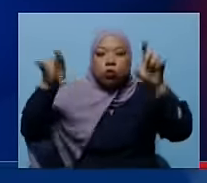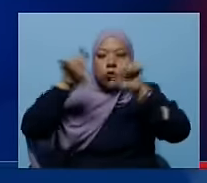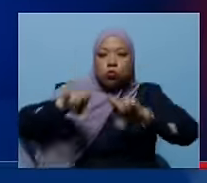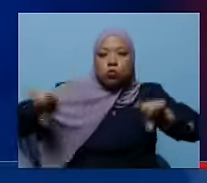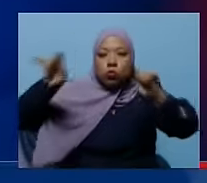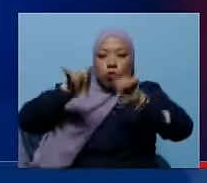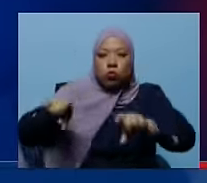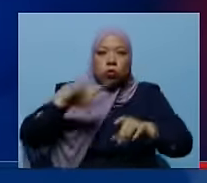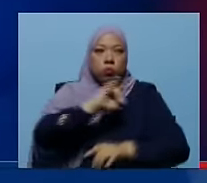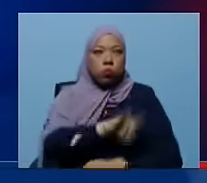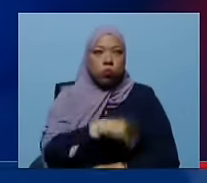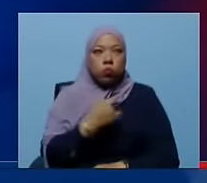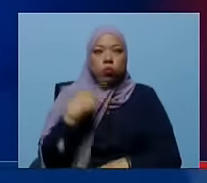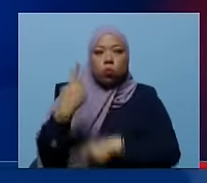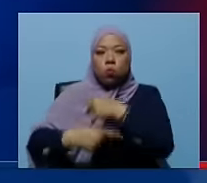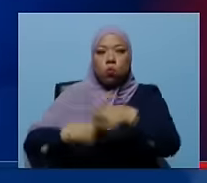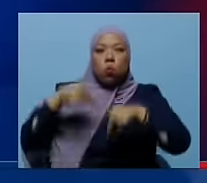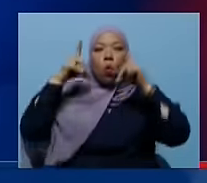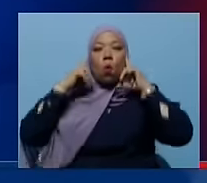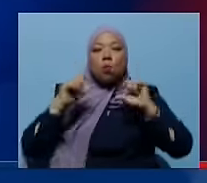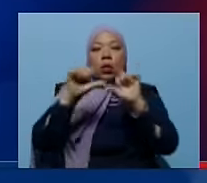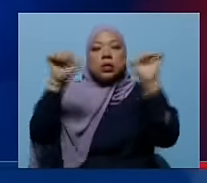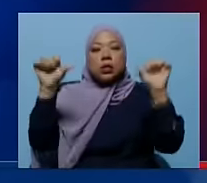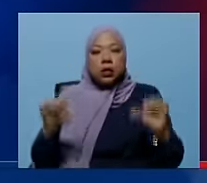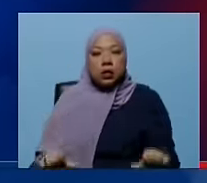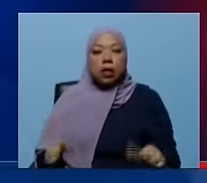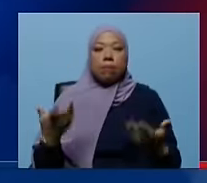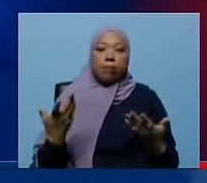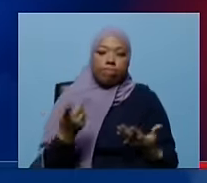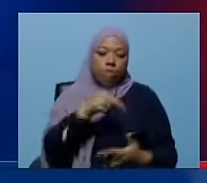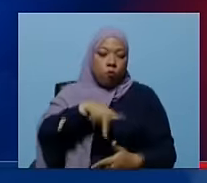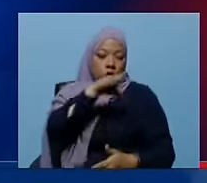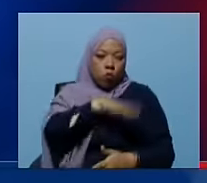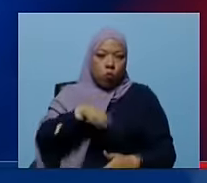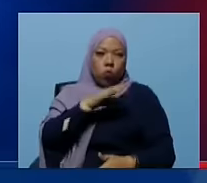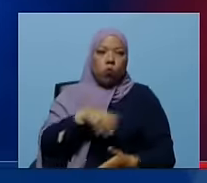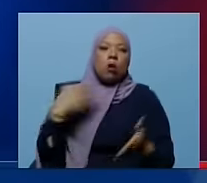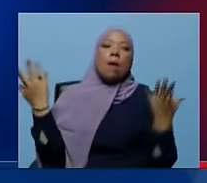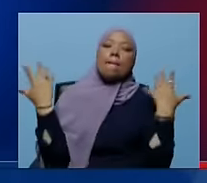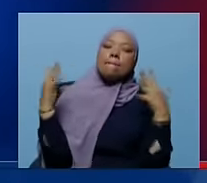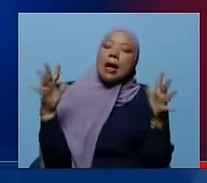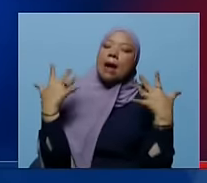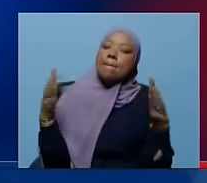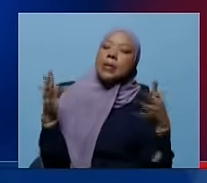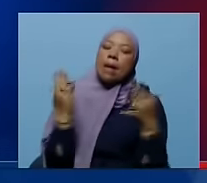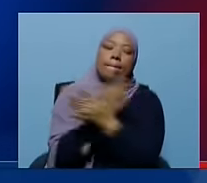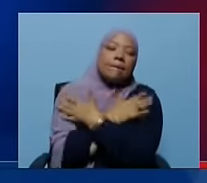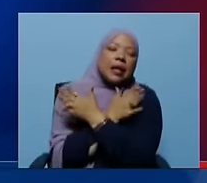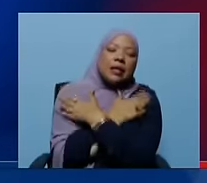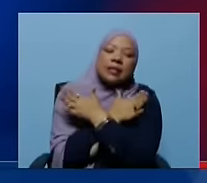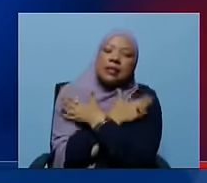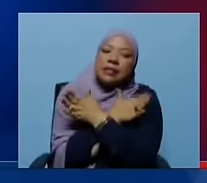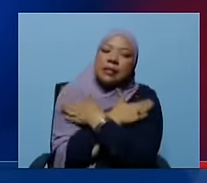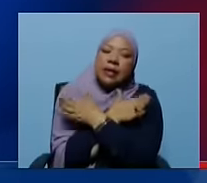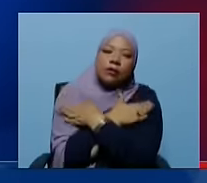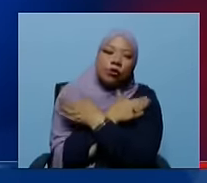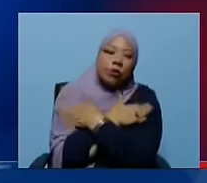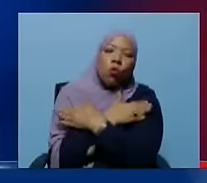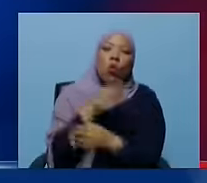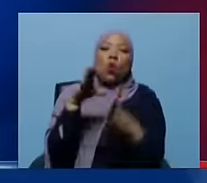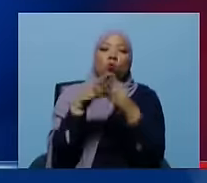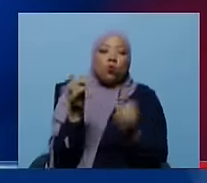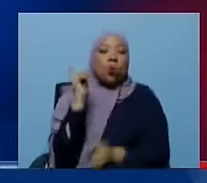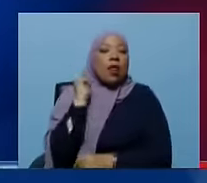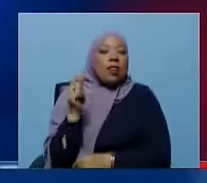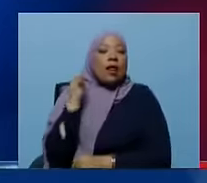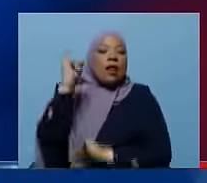nivel universitario los profesionales del sistema de protección civil, y yo le brindo un aplauso al sistema de protección civil y a la Fuerza de